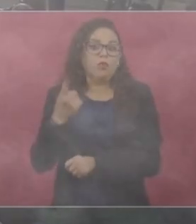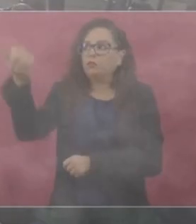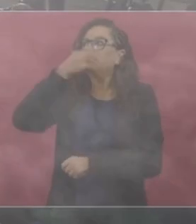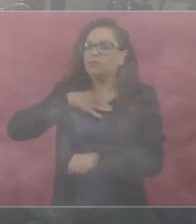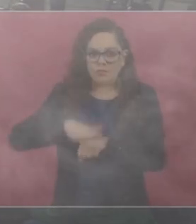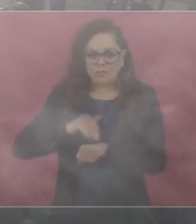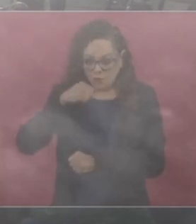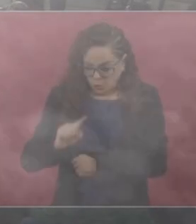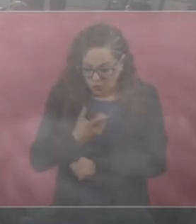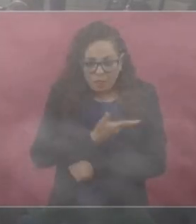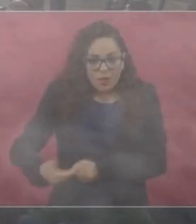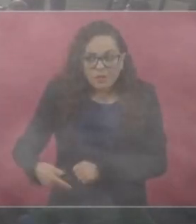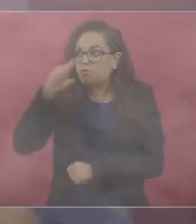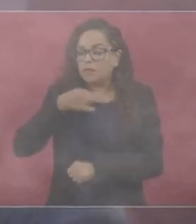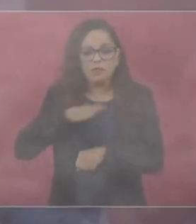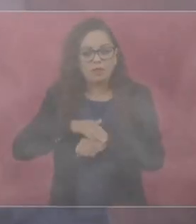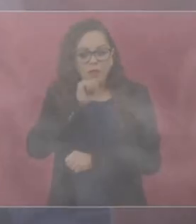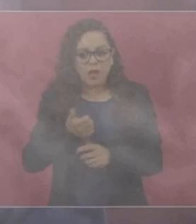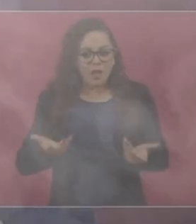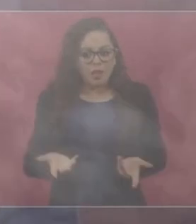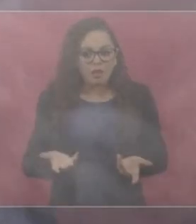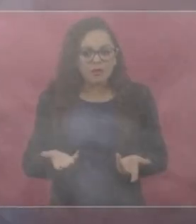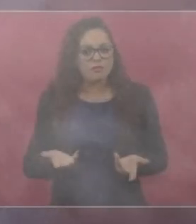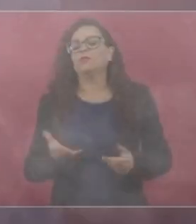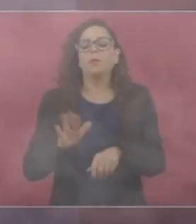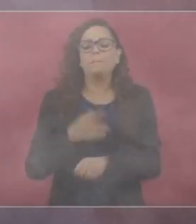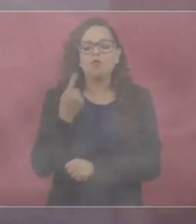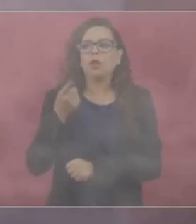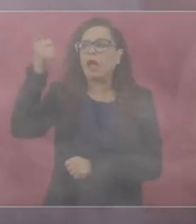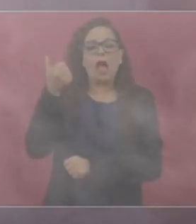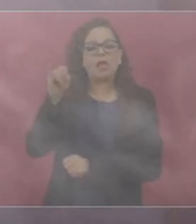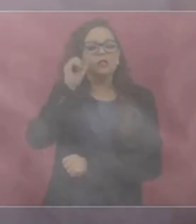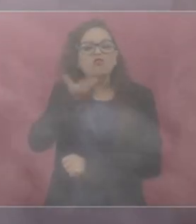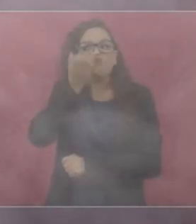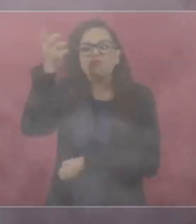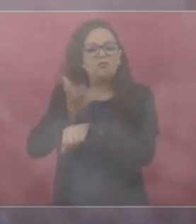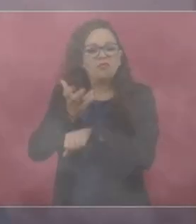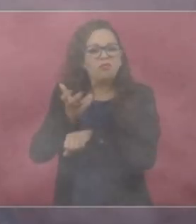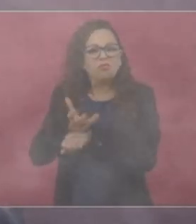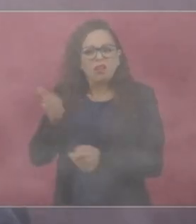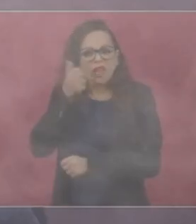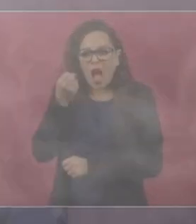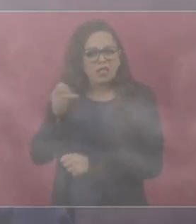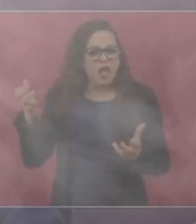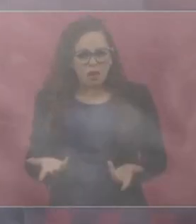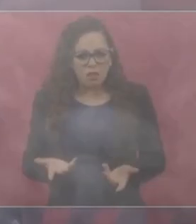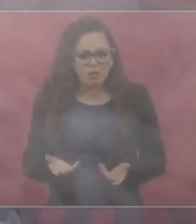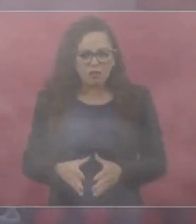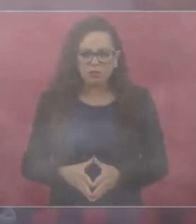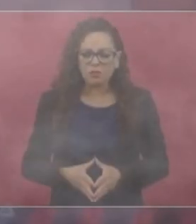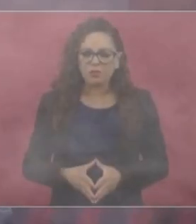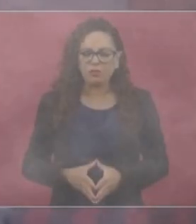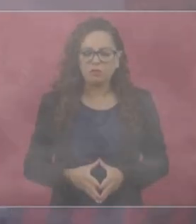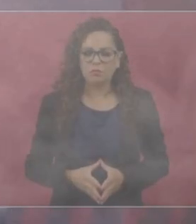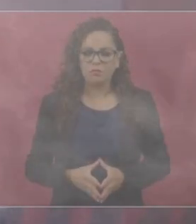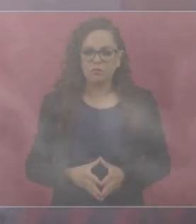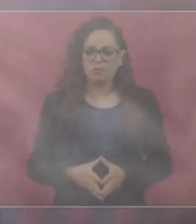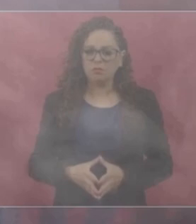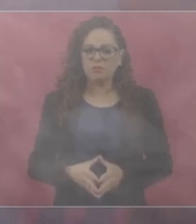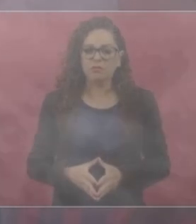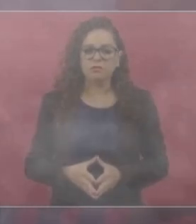que no armó Por qué funcionan así las cosas en Estados Unidos por qué tanta fuerza de estas agencias